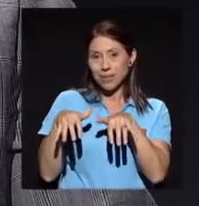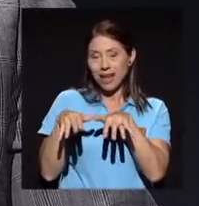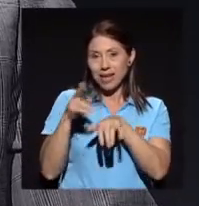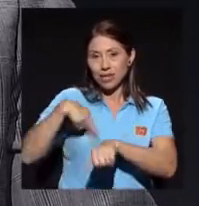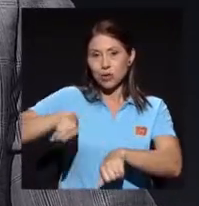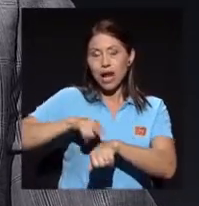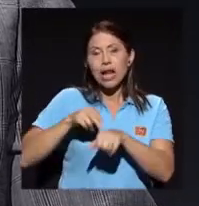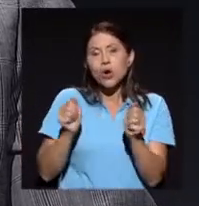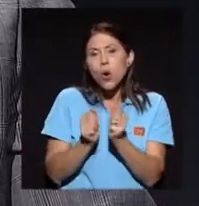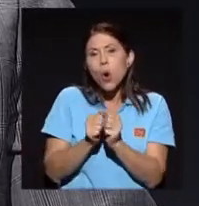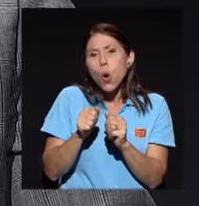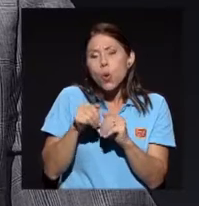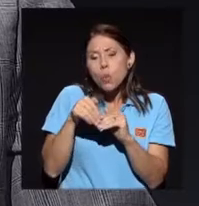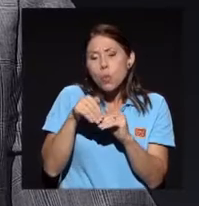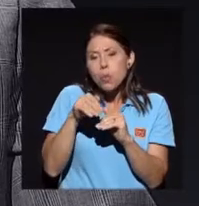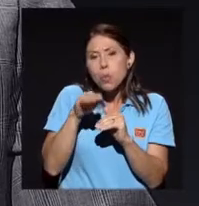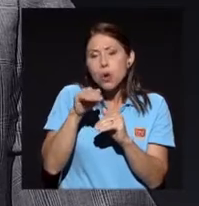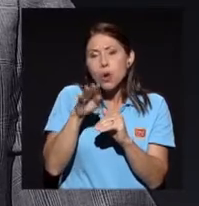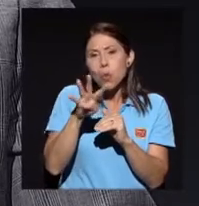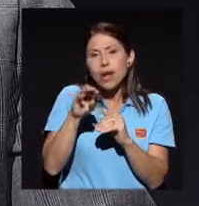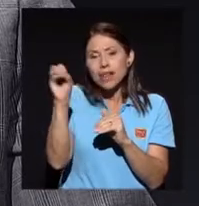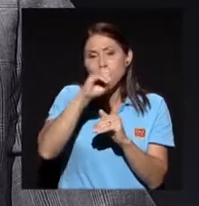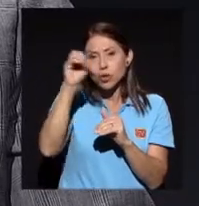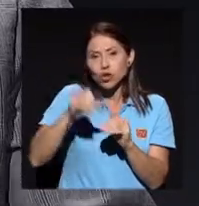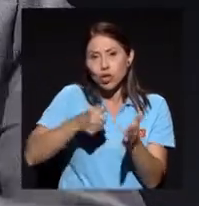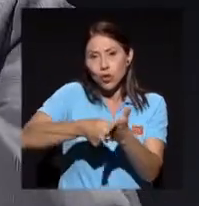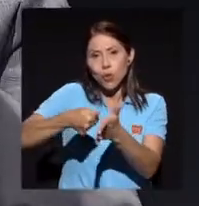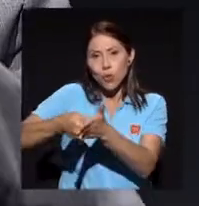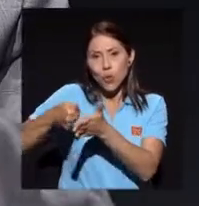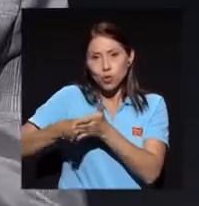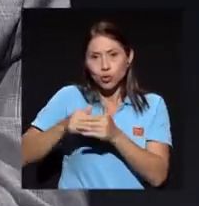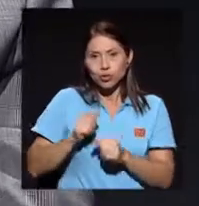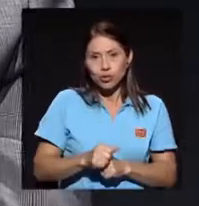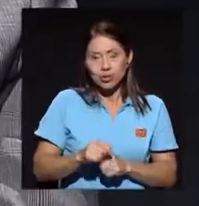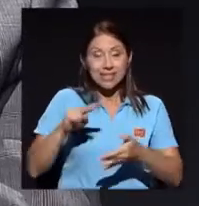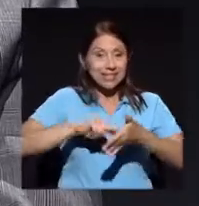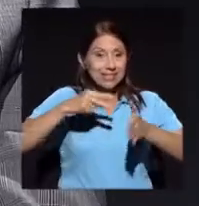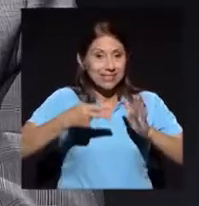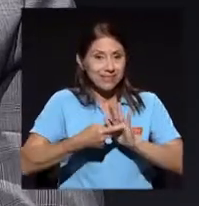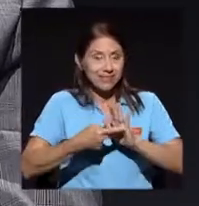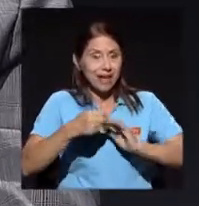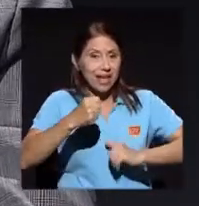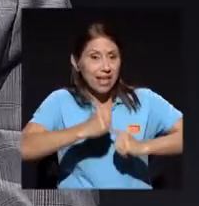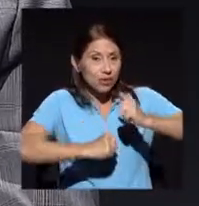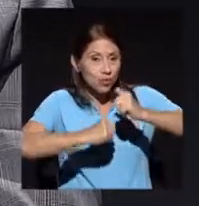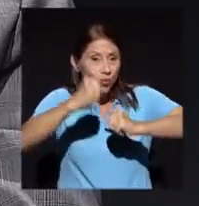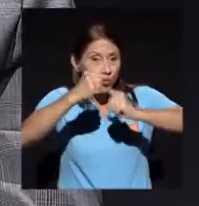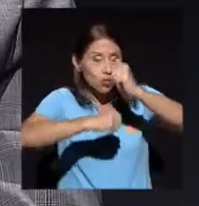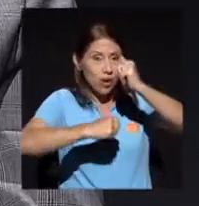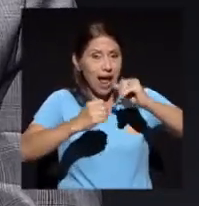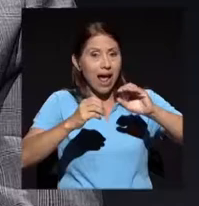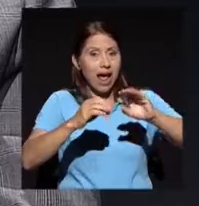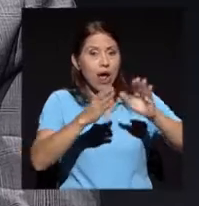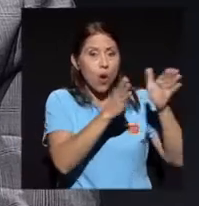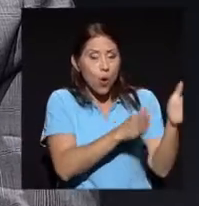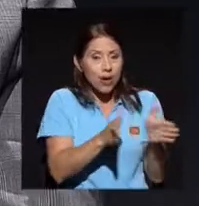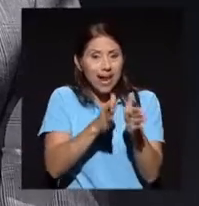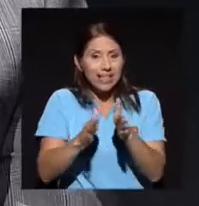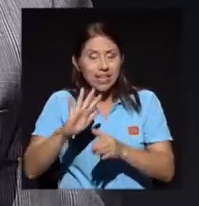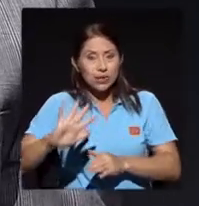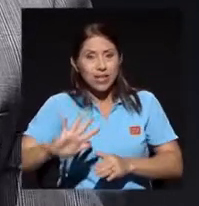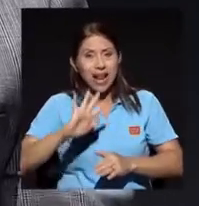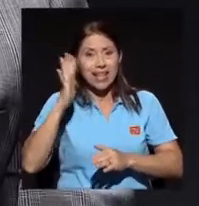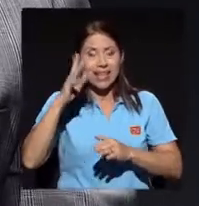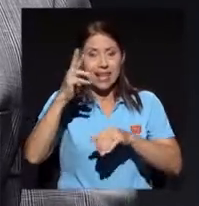del 40 por ciento de los votos sea la estructura de la organización de la república de la quinta república